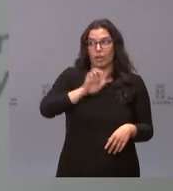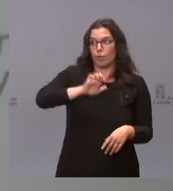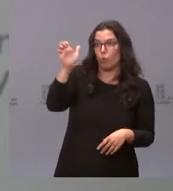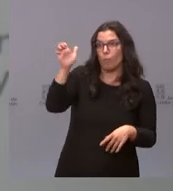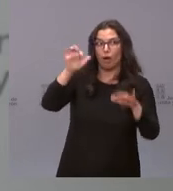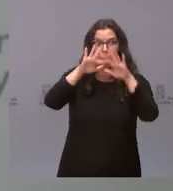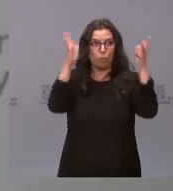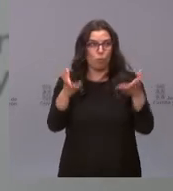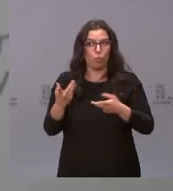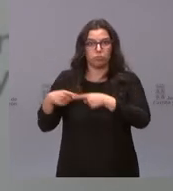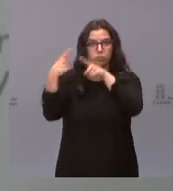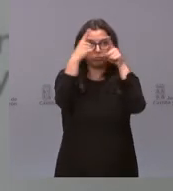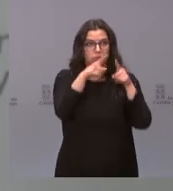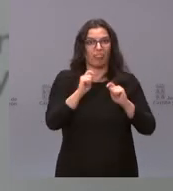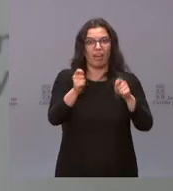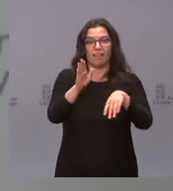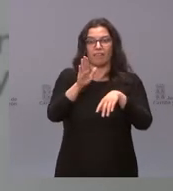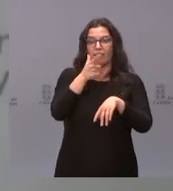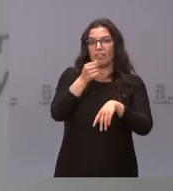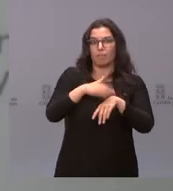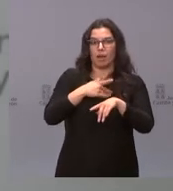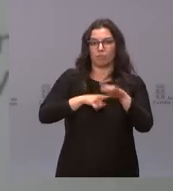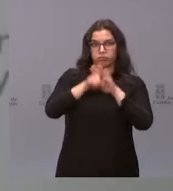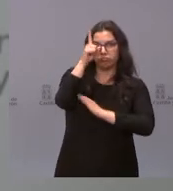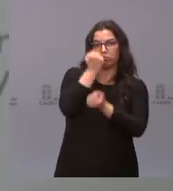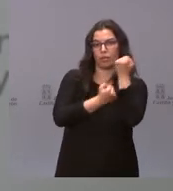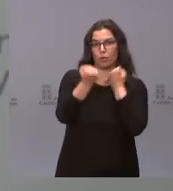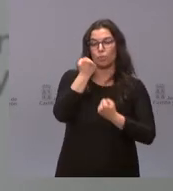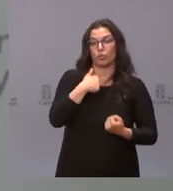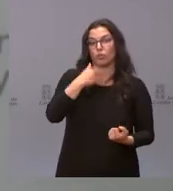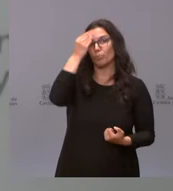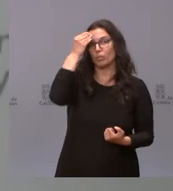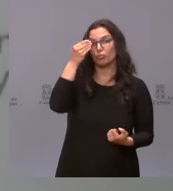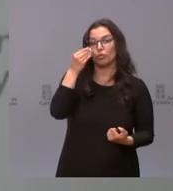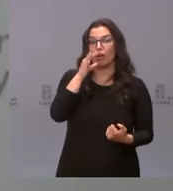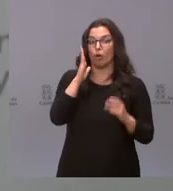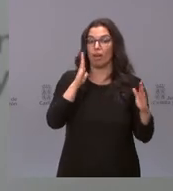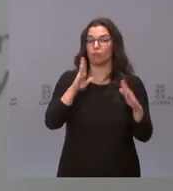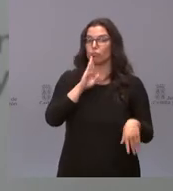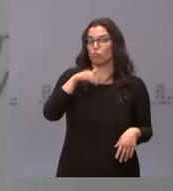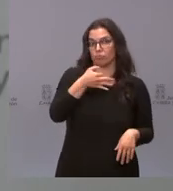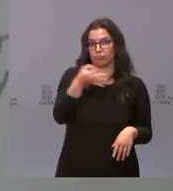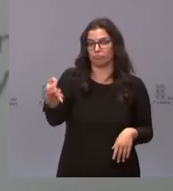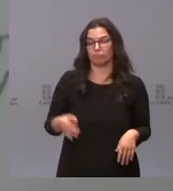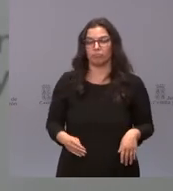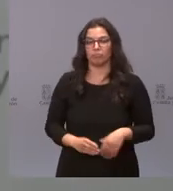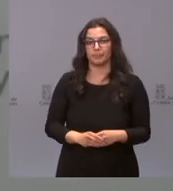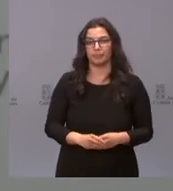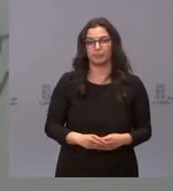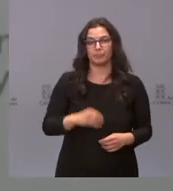permiten la reactivación económica por tanto yo creo que este es el momento adecuado y oportuno